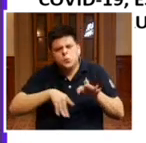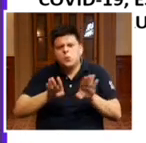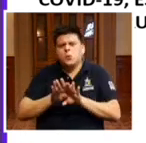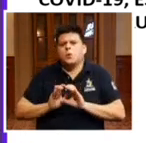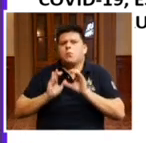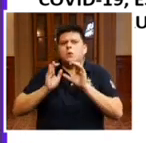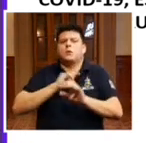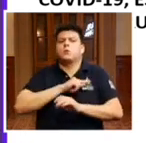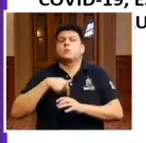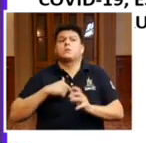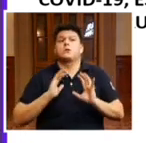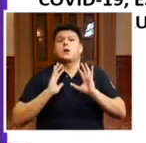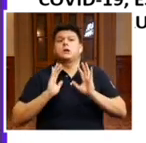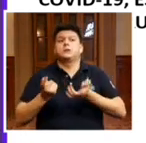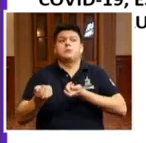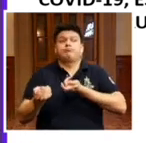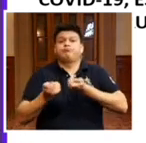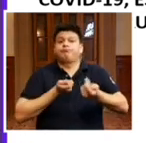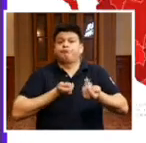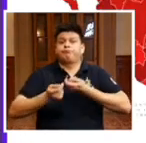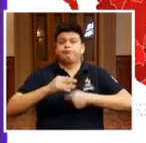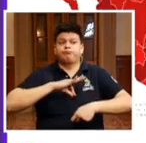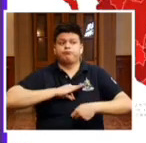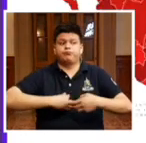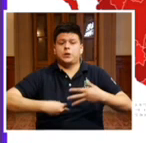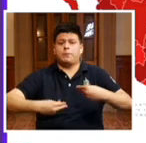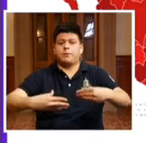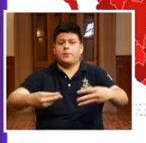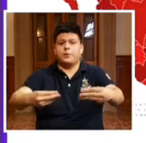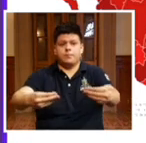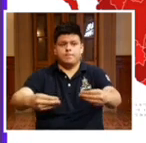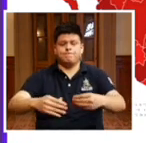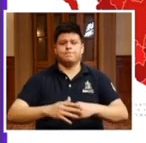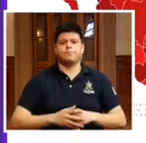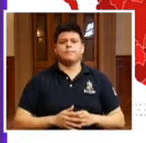de controlar la transmisión de la enfermedad.